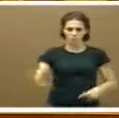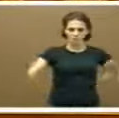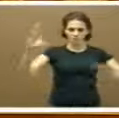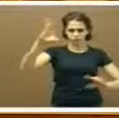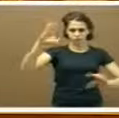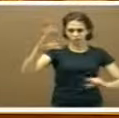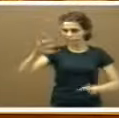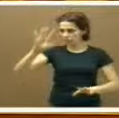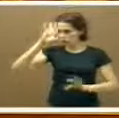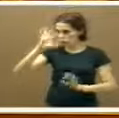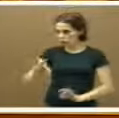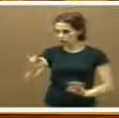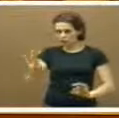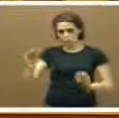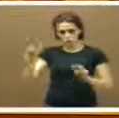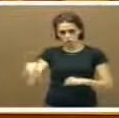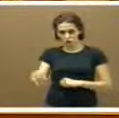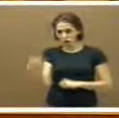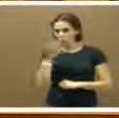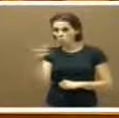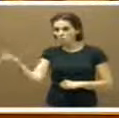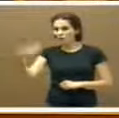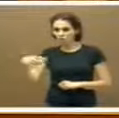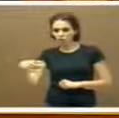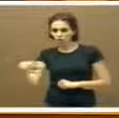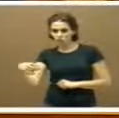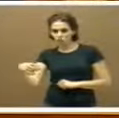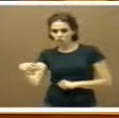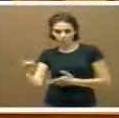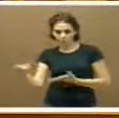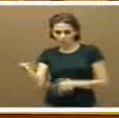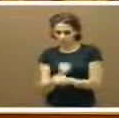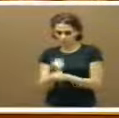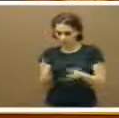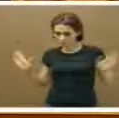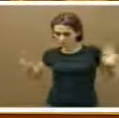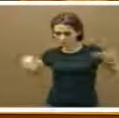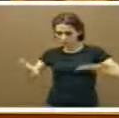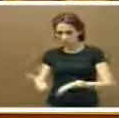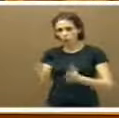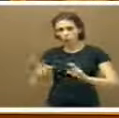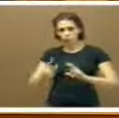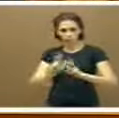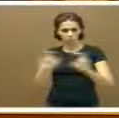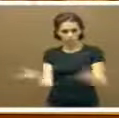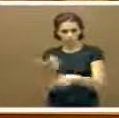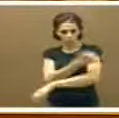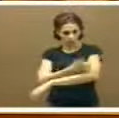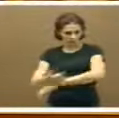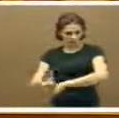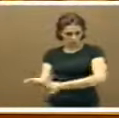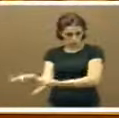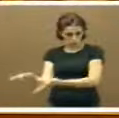están al servicio del administrado, del ciudadano. Y señorías, ¿se acuerdan de esa